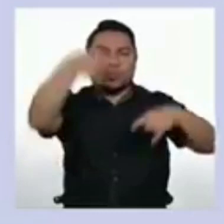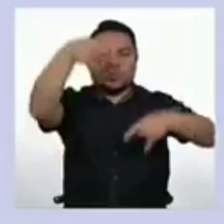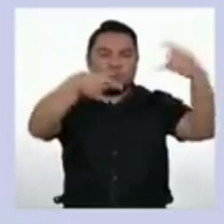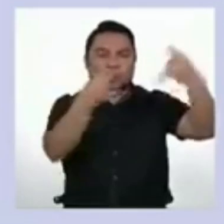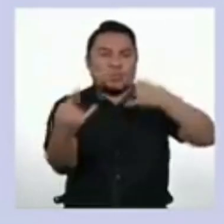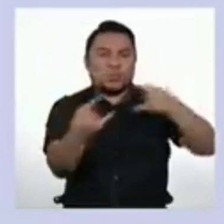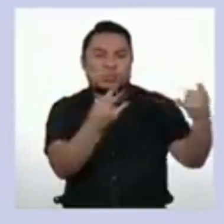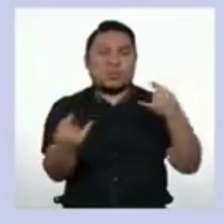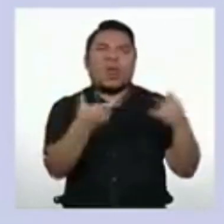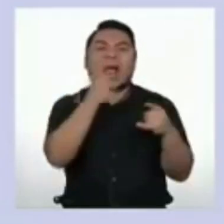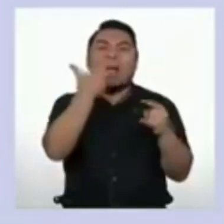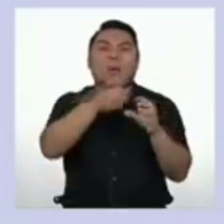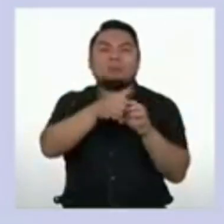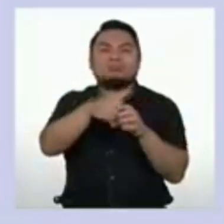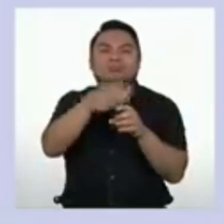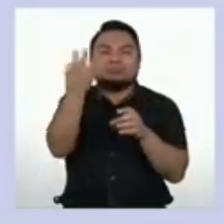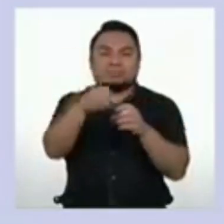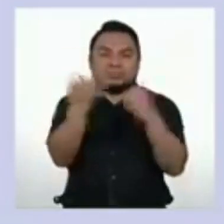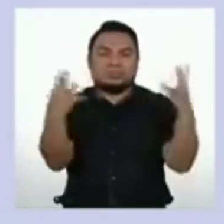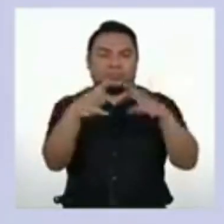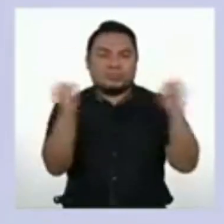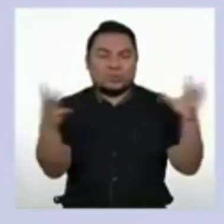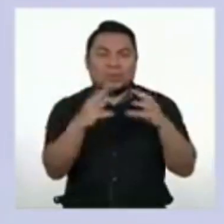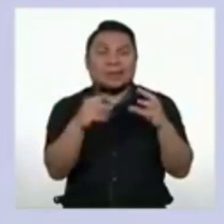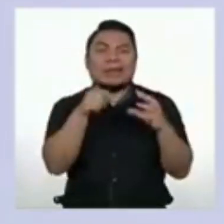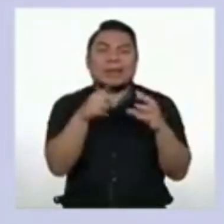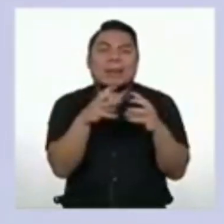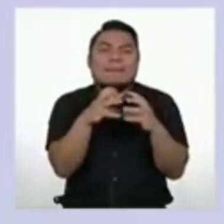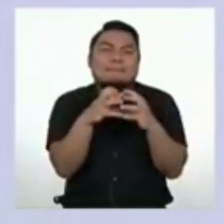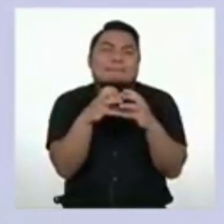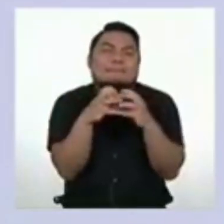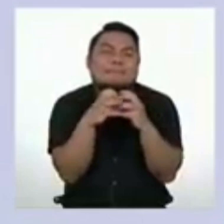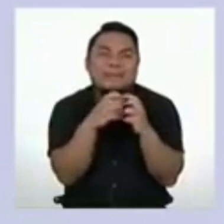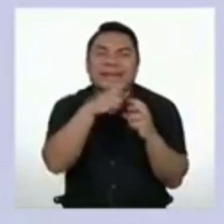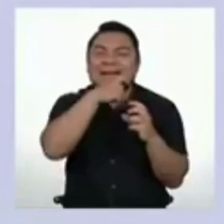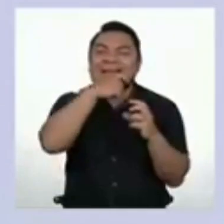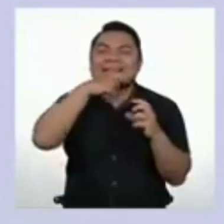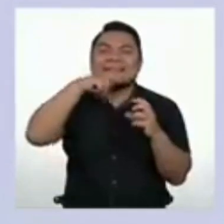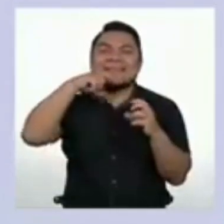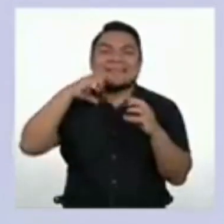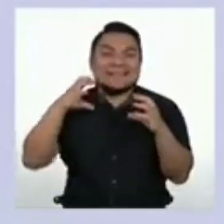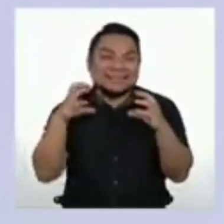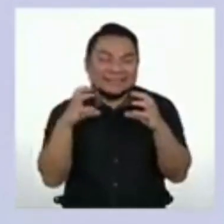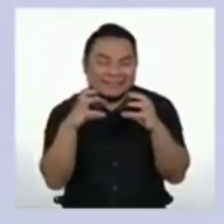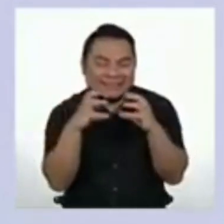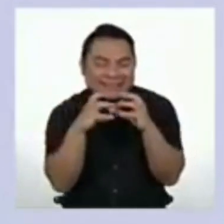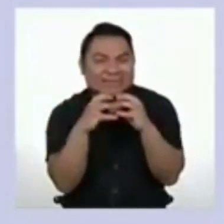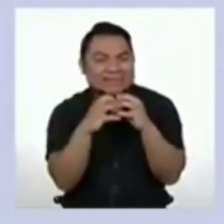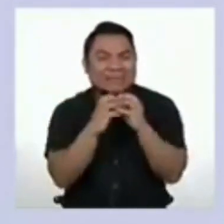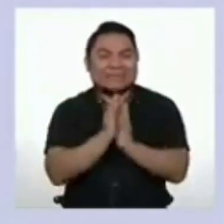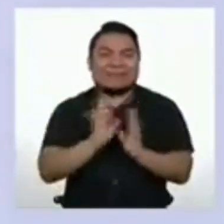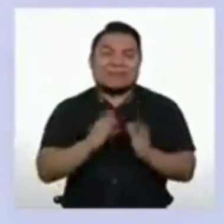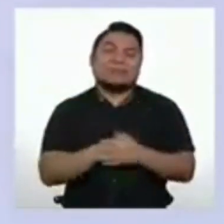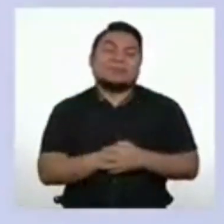empiezan a liberar el agua de su interior con el único propósito de disolver estos cristales de sal y que no haya más